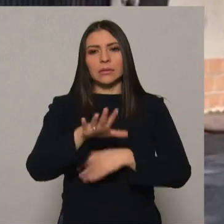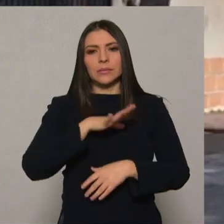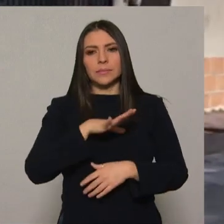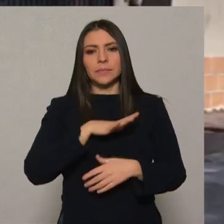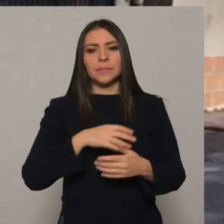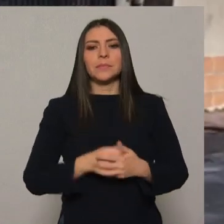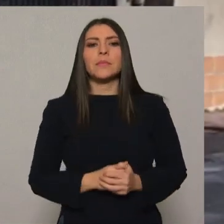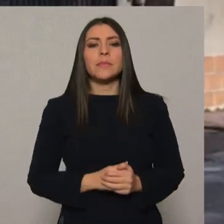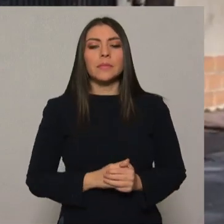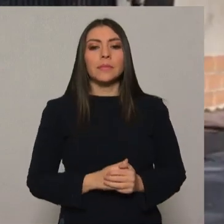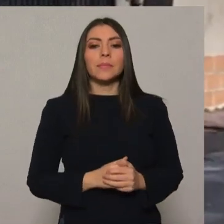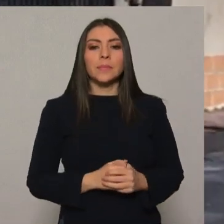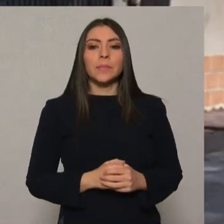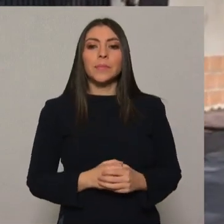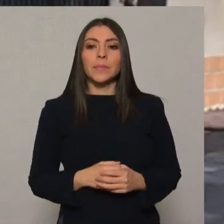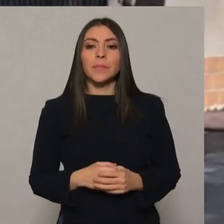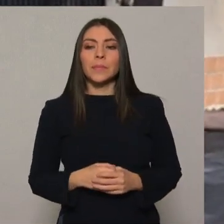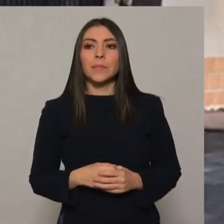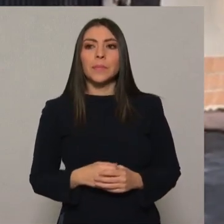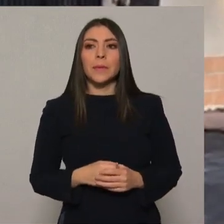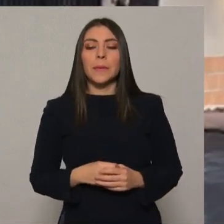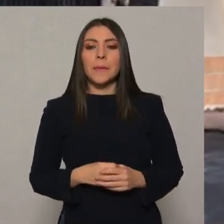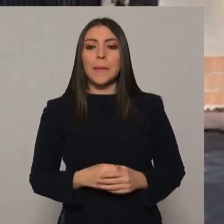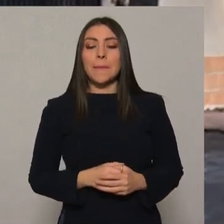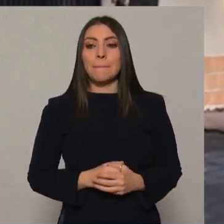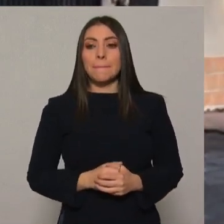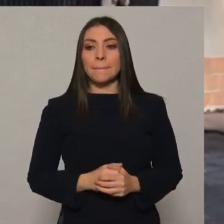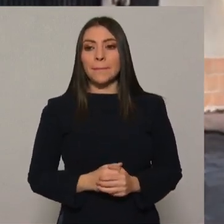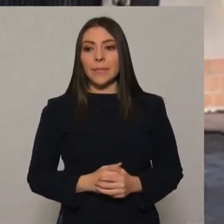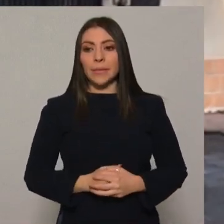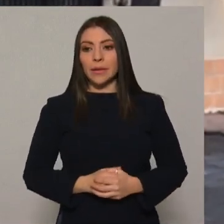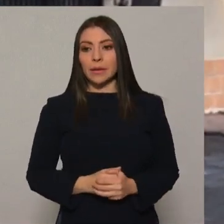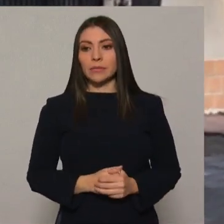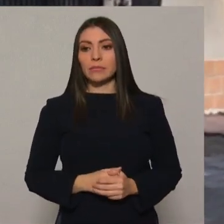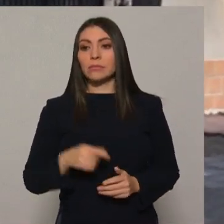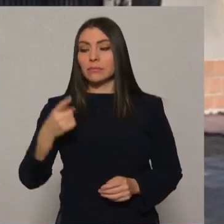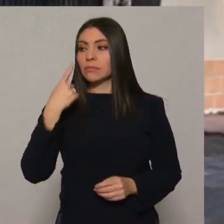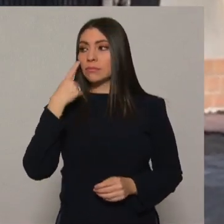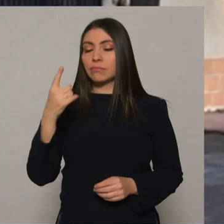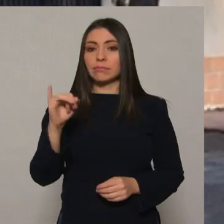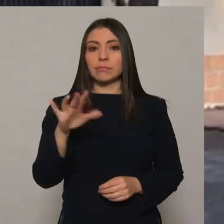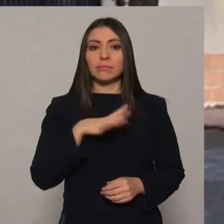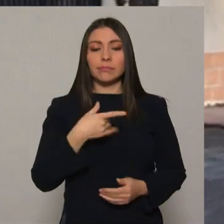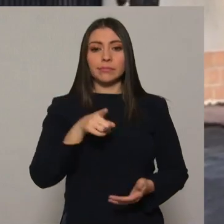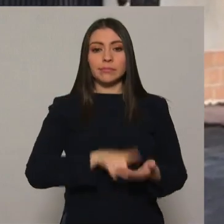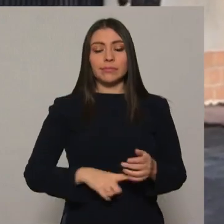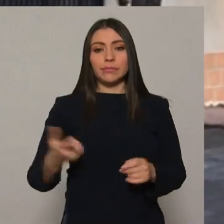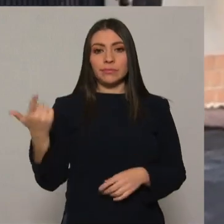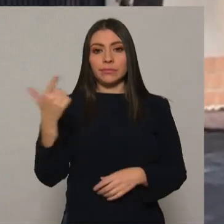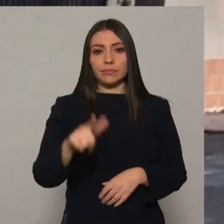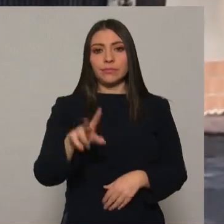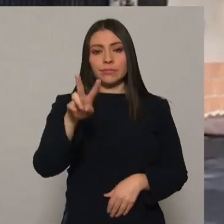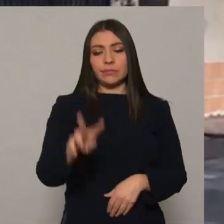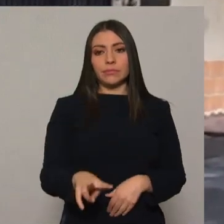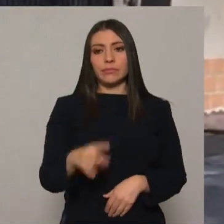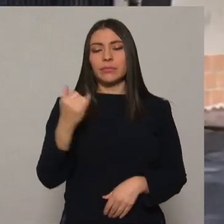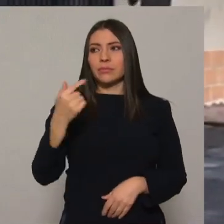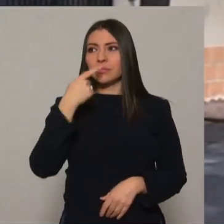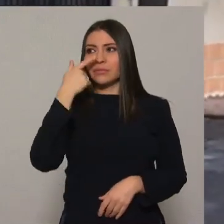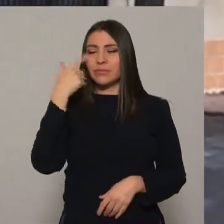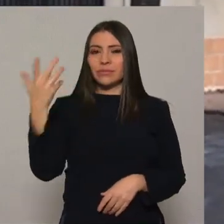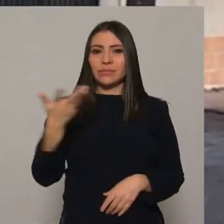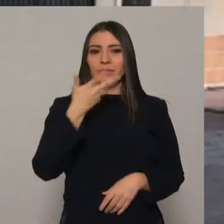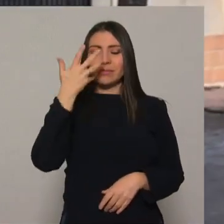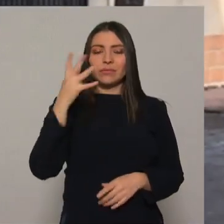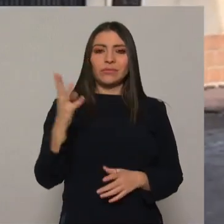Okay. Todo, hasta los perritos que tenemos ahí los alcanzamos a sacar, porque sí se veía feo, muy feo se veía. Y el humo nos